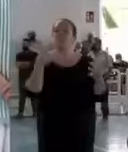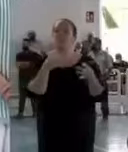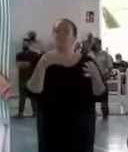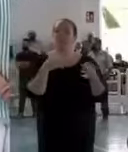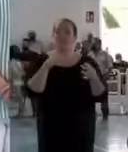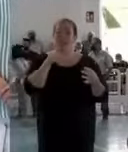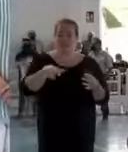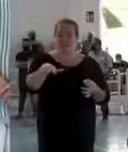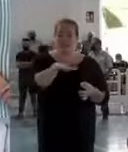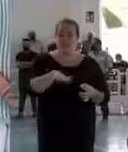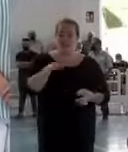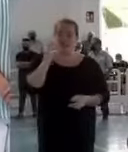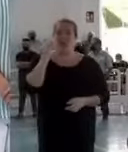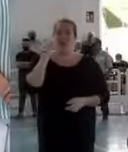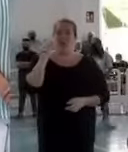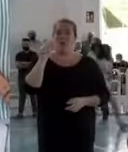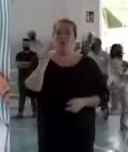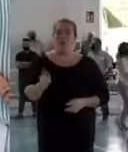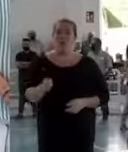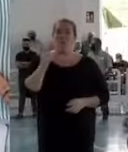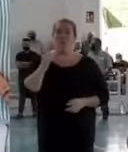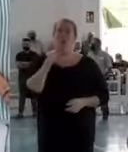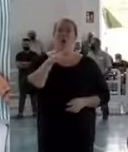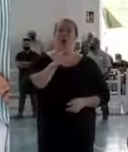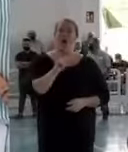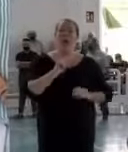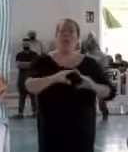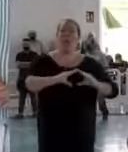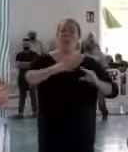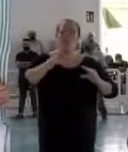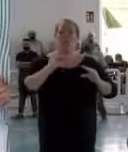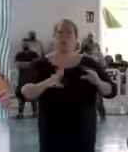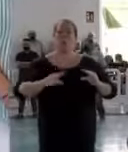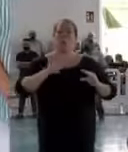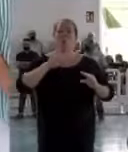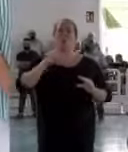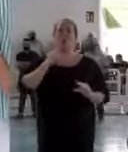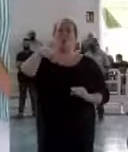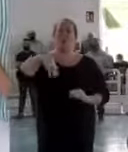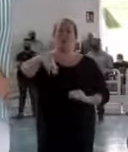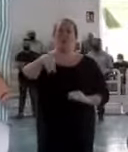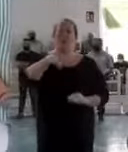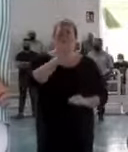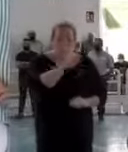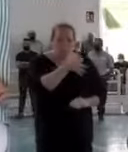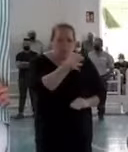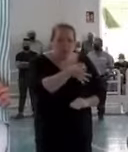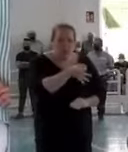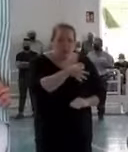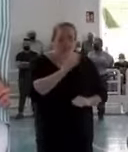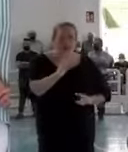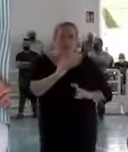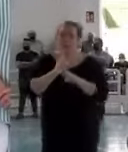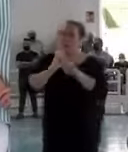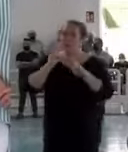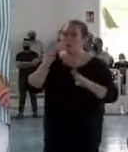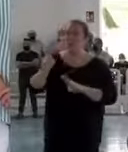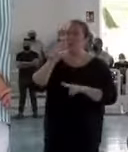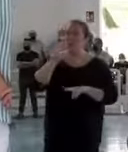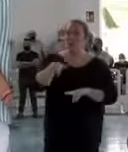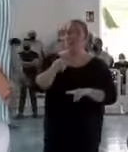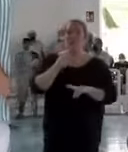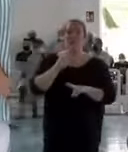Ustedes en Mason ha habido una deformación de 4 centímetros. ¿Es eso verdad? Pues eso se lo va a contestar